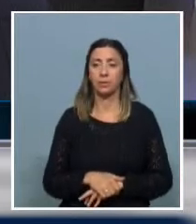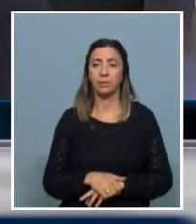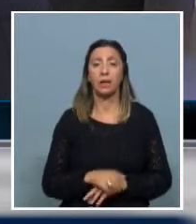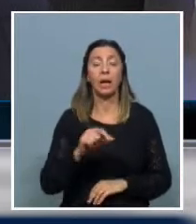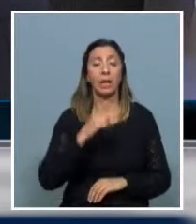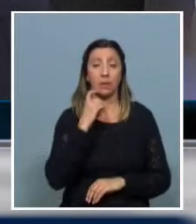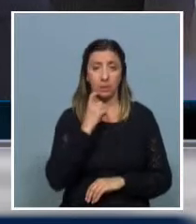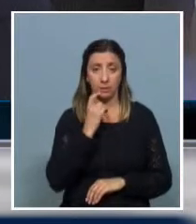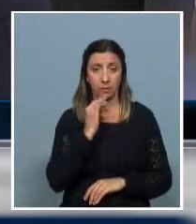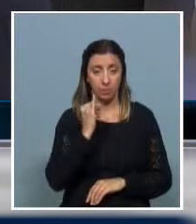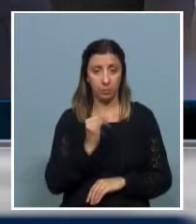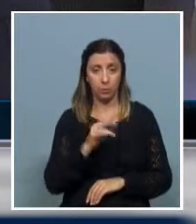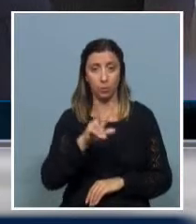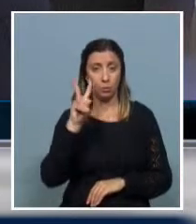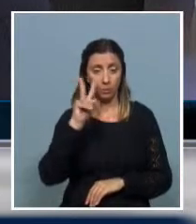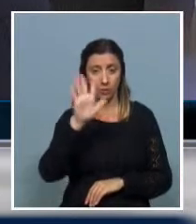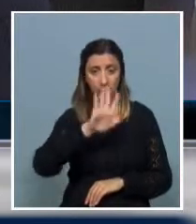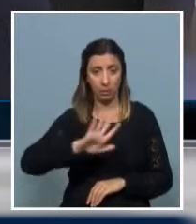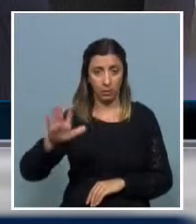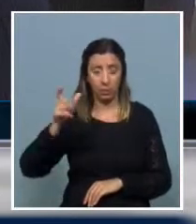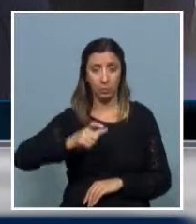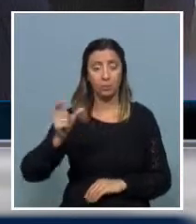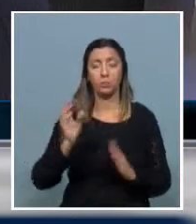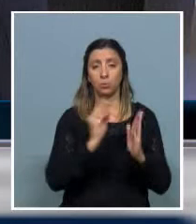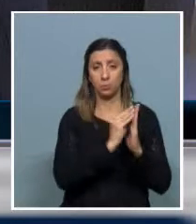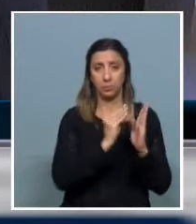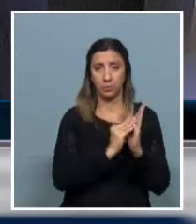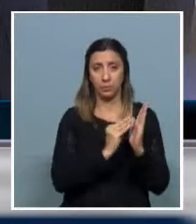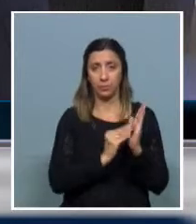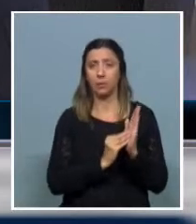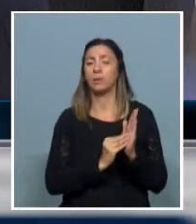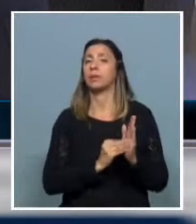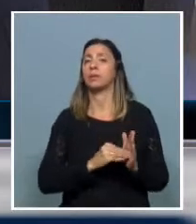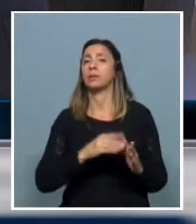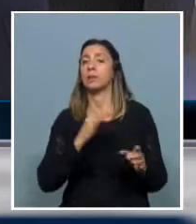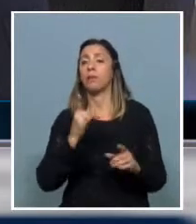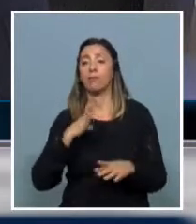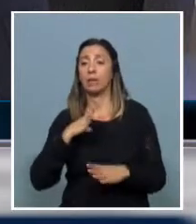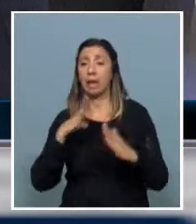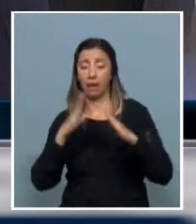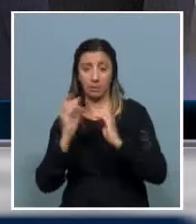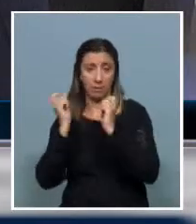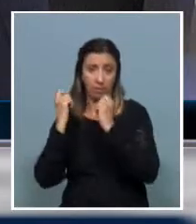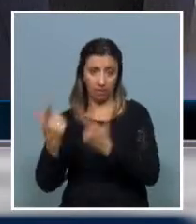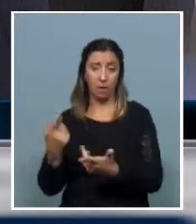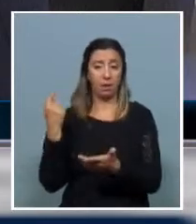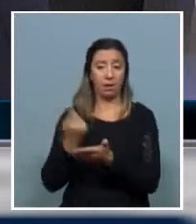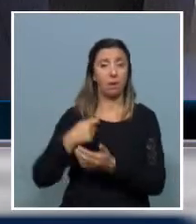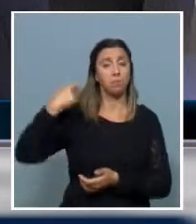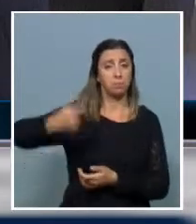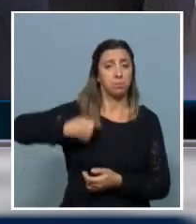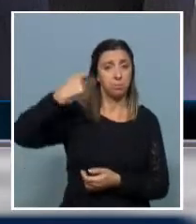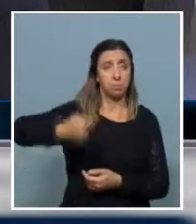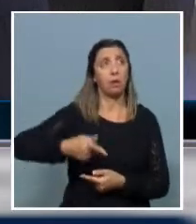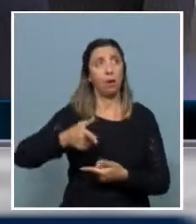En San Luis voy a dar un número, más de 2.500 inscriptos quedaron sin preadjudicar, que están pagando sus cuotas y